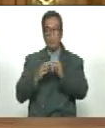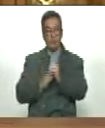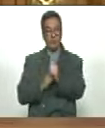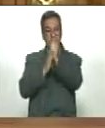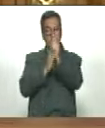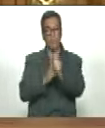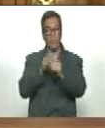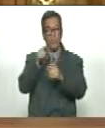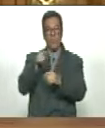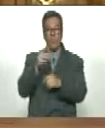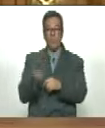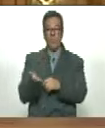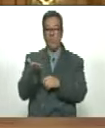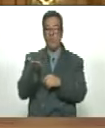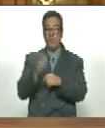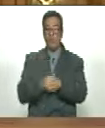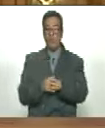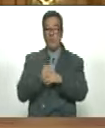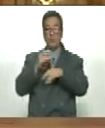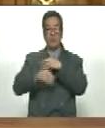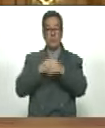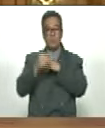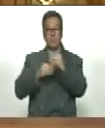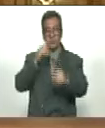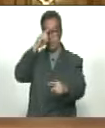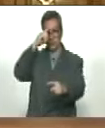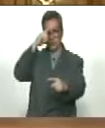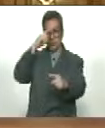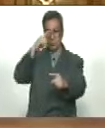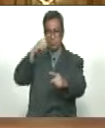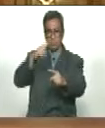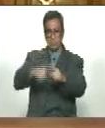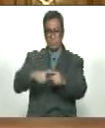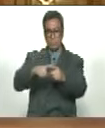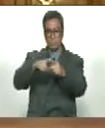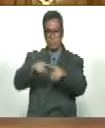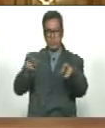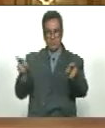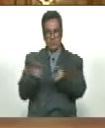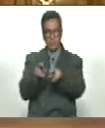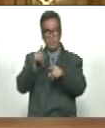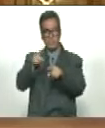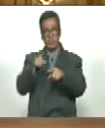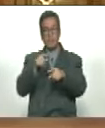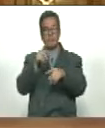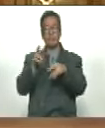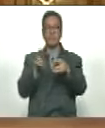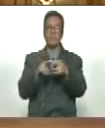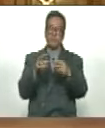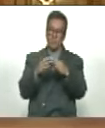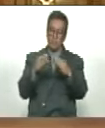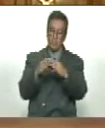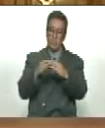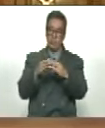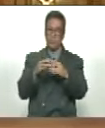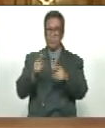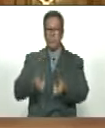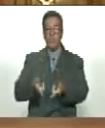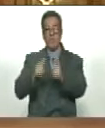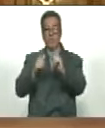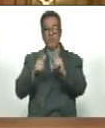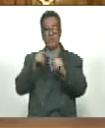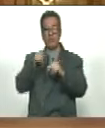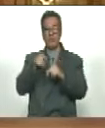orientadas fundamentalmente a cumplir con los objetivos que a corto y mediano plazo, en su mayoría,